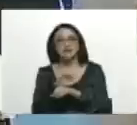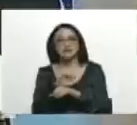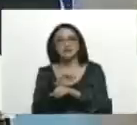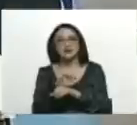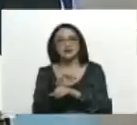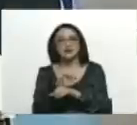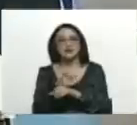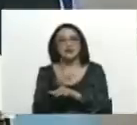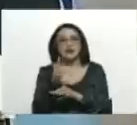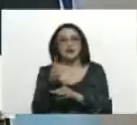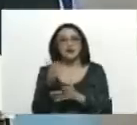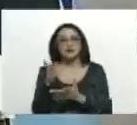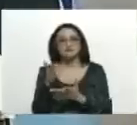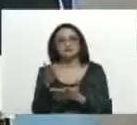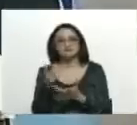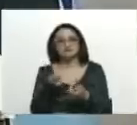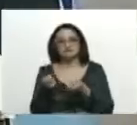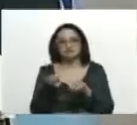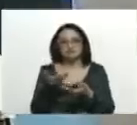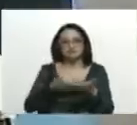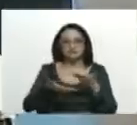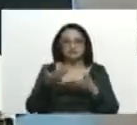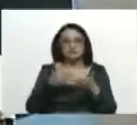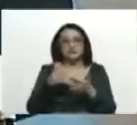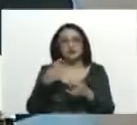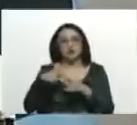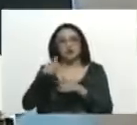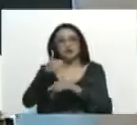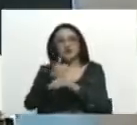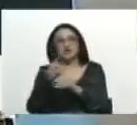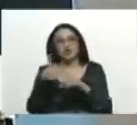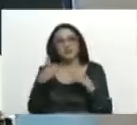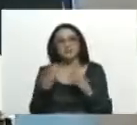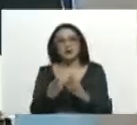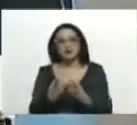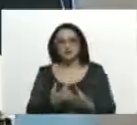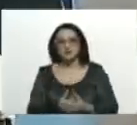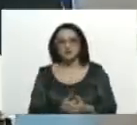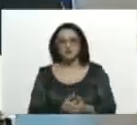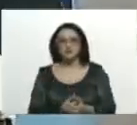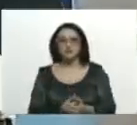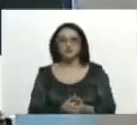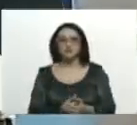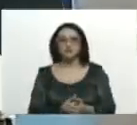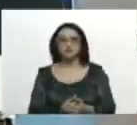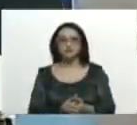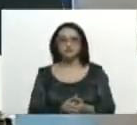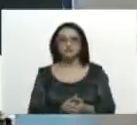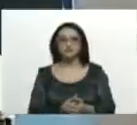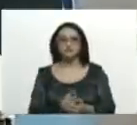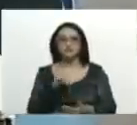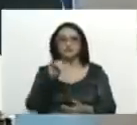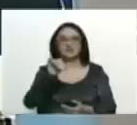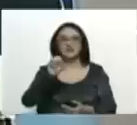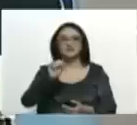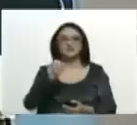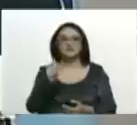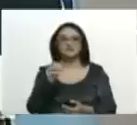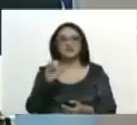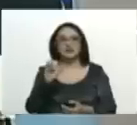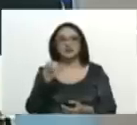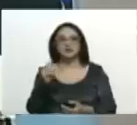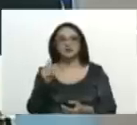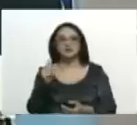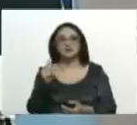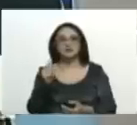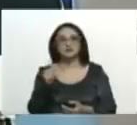aduana Joan Manuel sequera manrique director de despacho Isaac muham